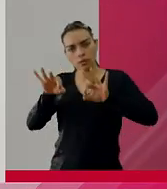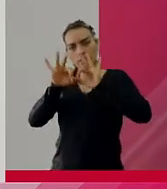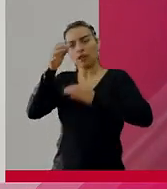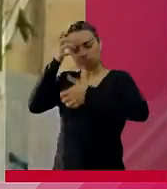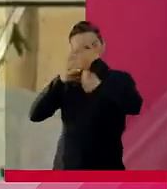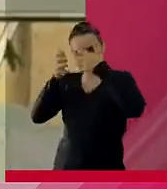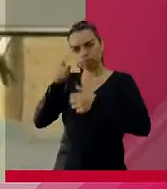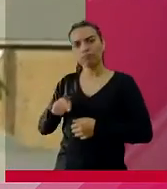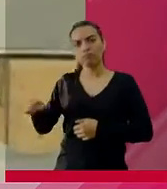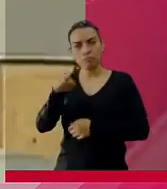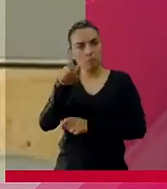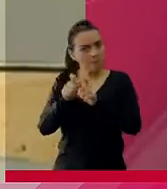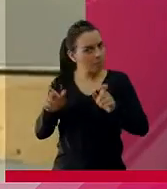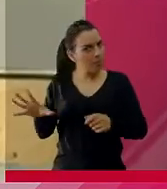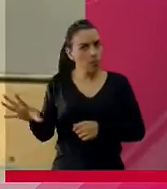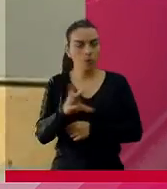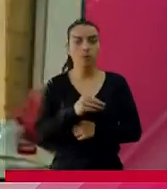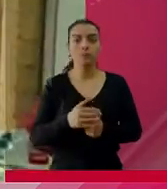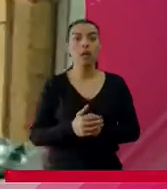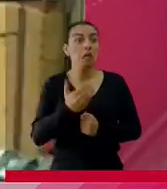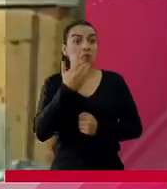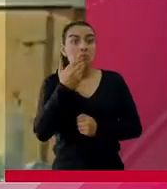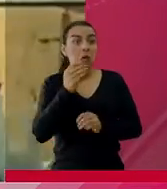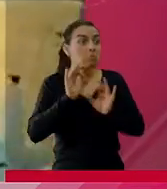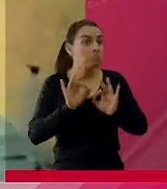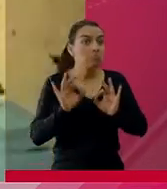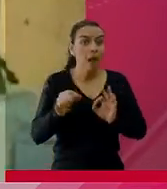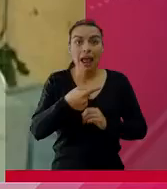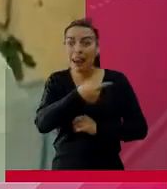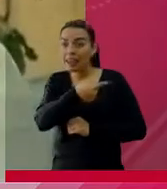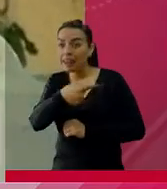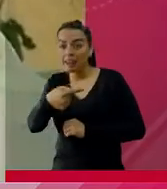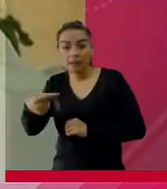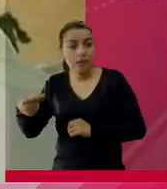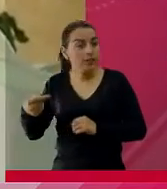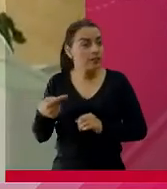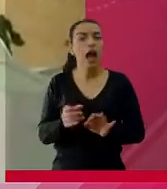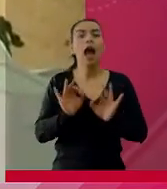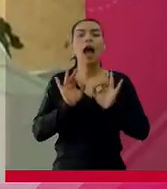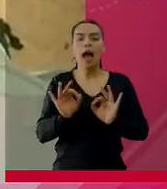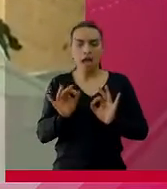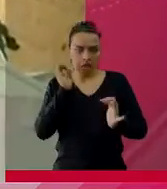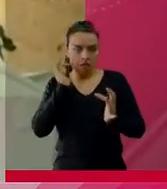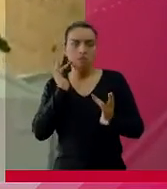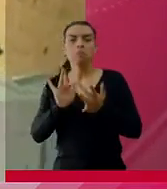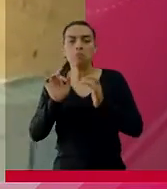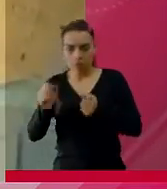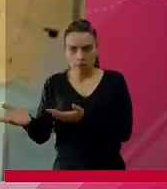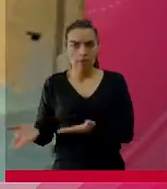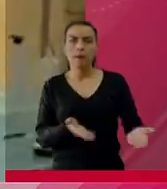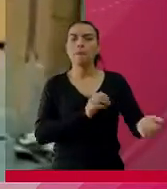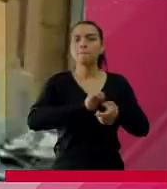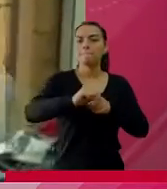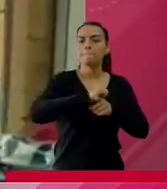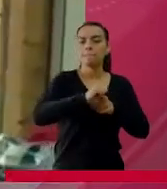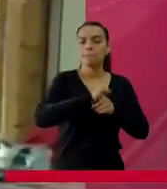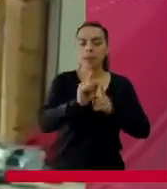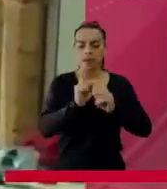de resultar negativos cardenales y aseguradores podrán iniciar la fase de entrenamientos individuales a finales de la próxima semana